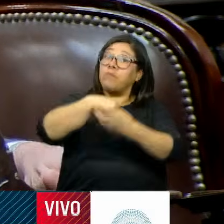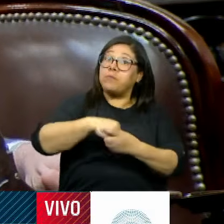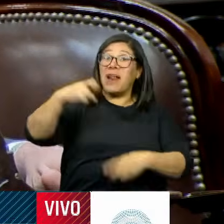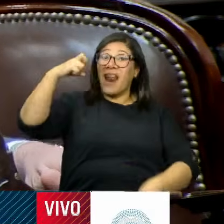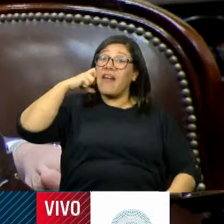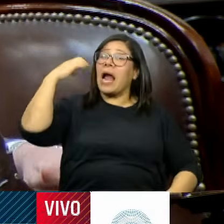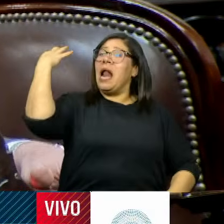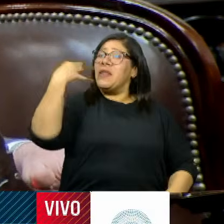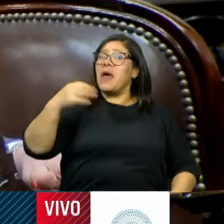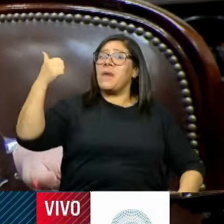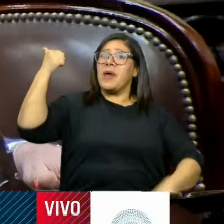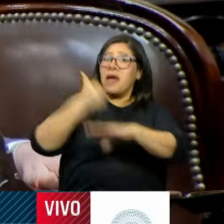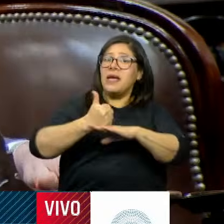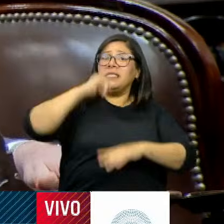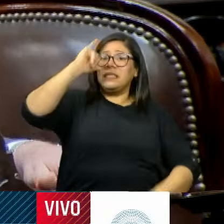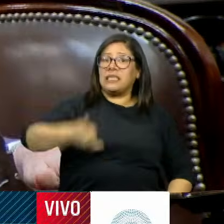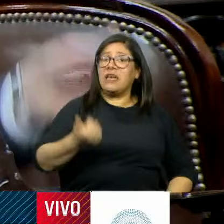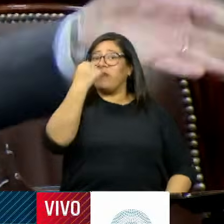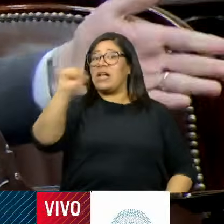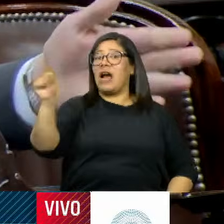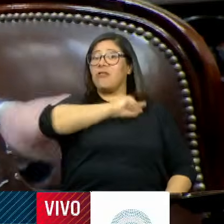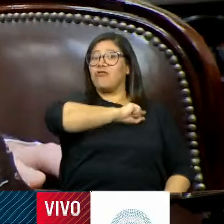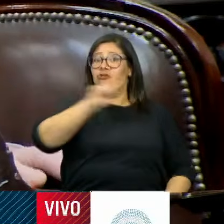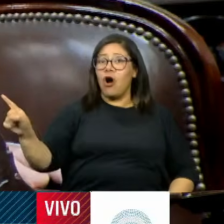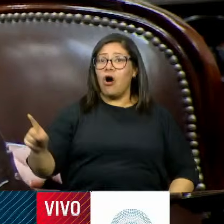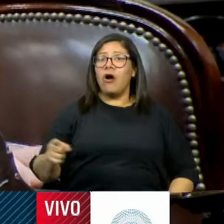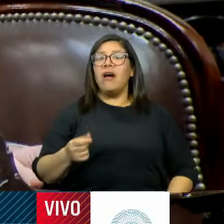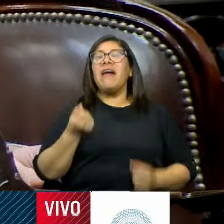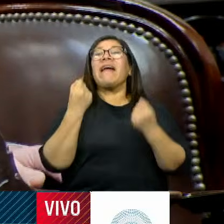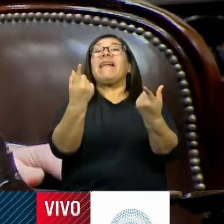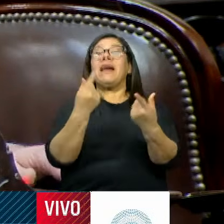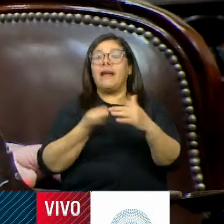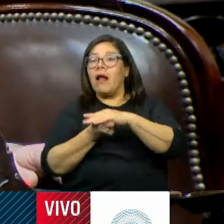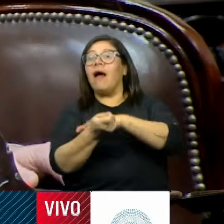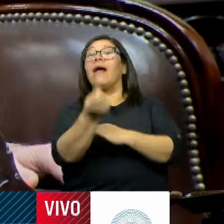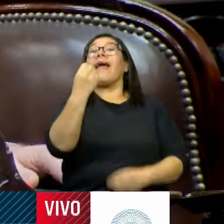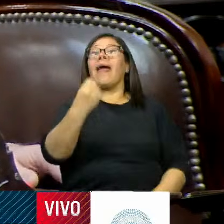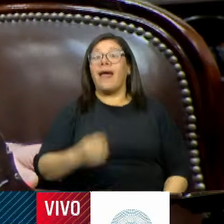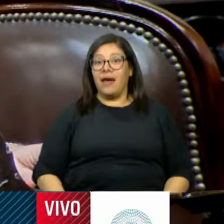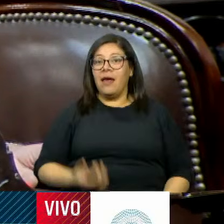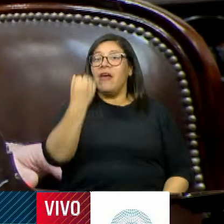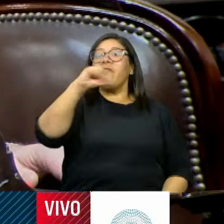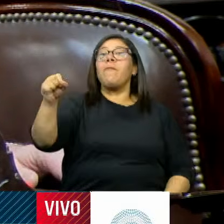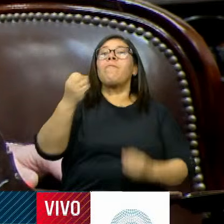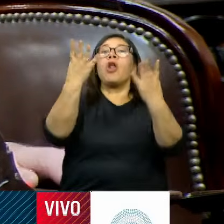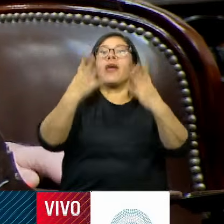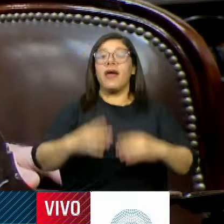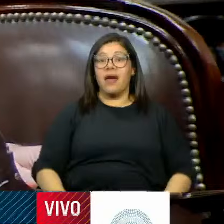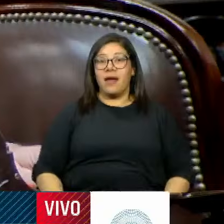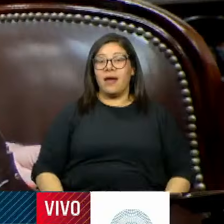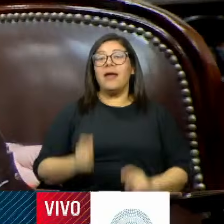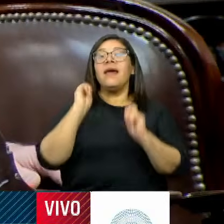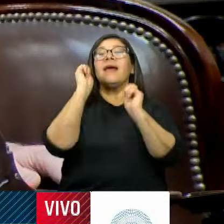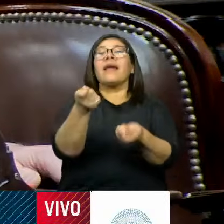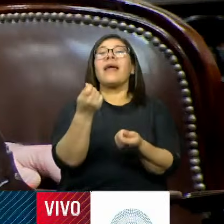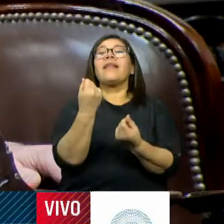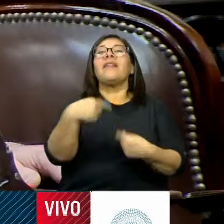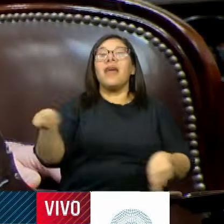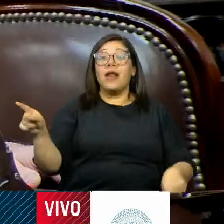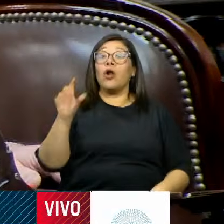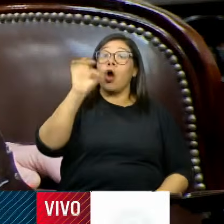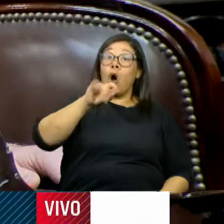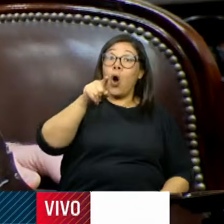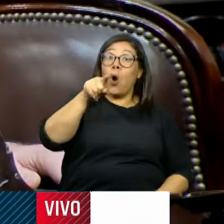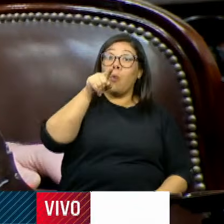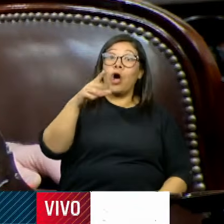significa, no podés estar ausente acá. ¿Qué te dieron para no venir? ¿Qué te entregaron? ¿Qué precio estás